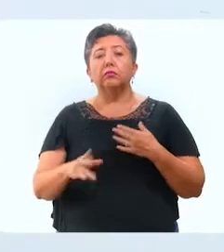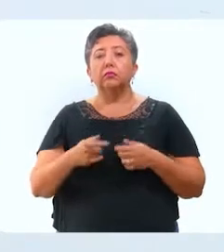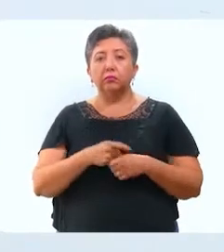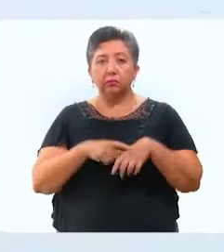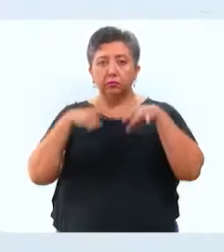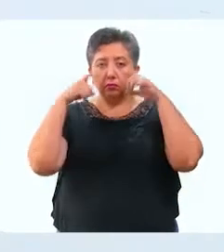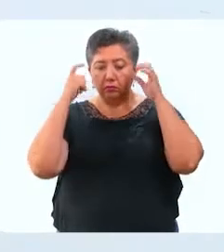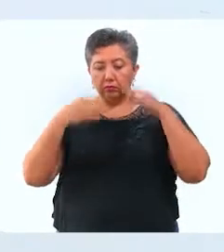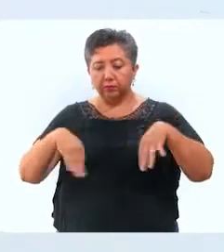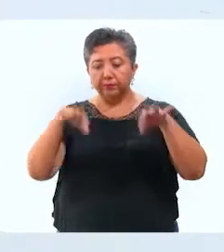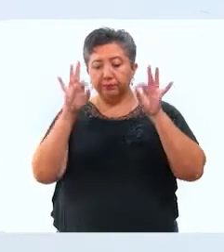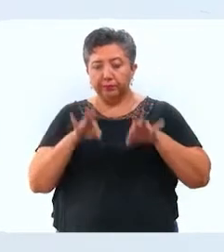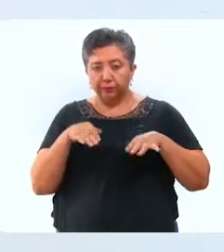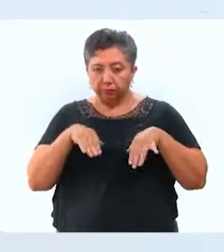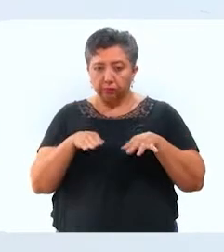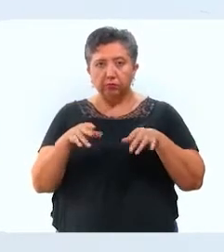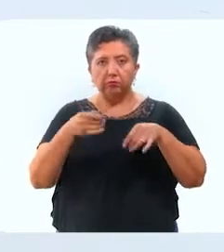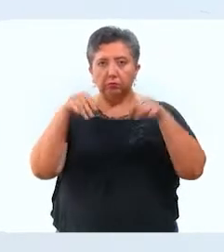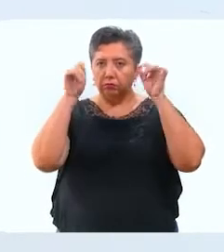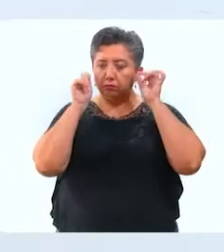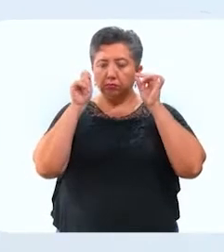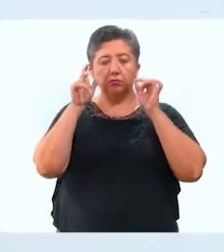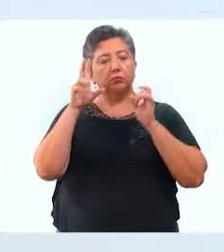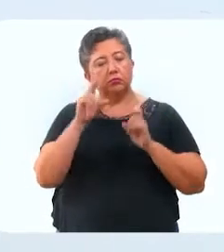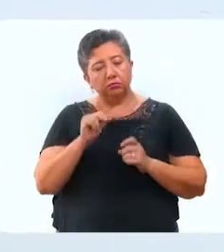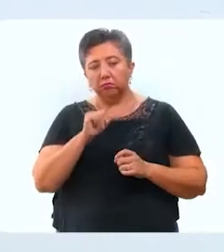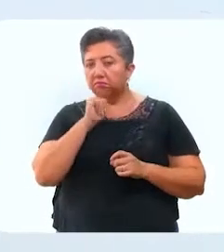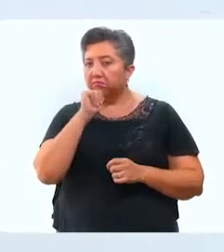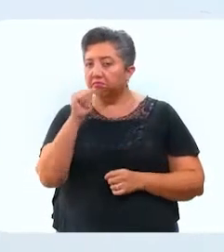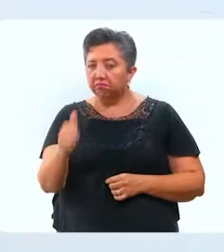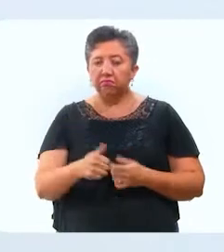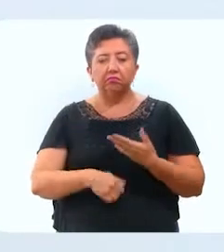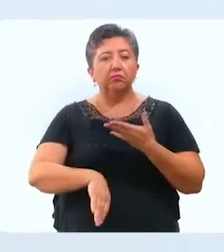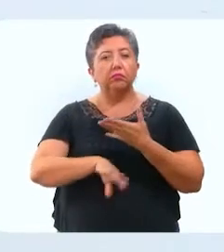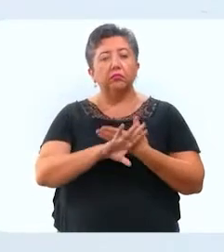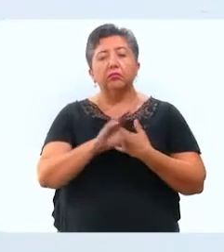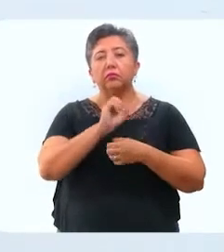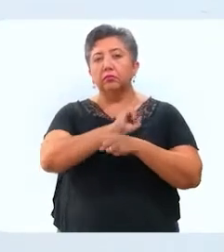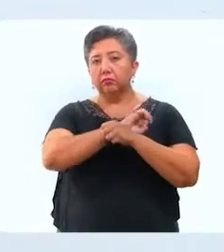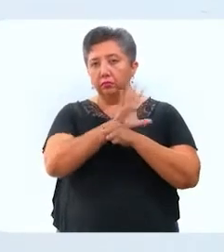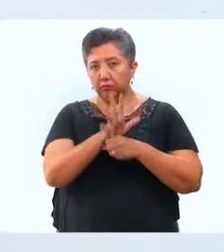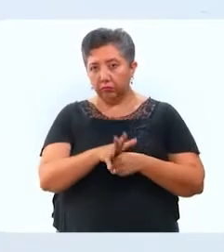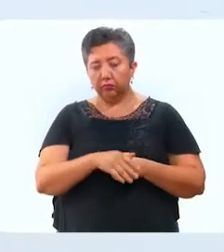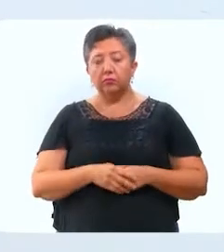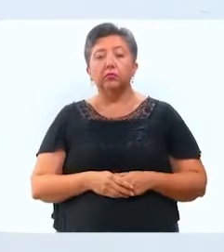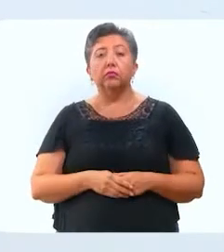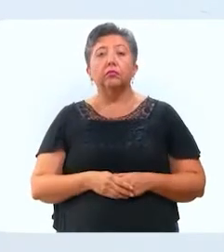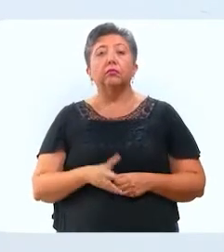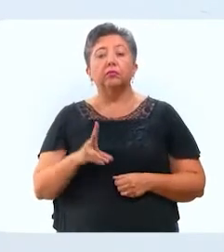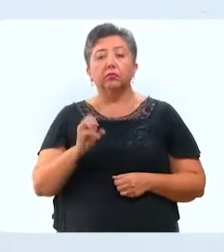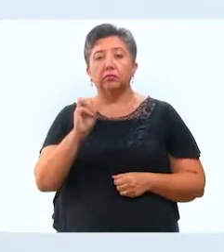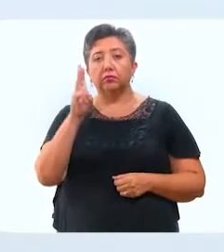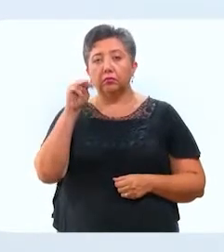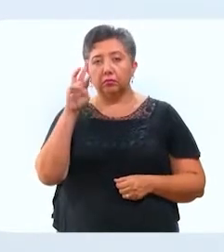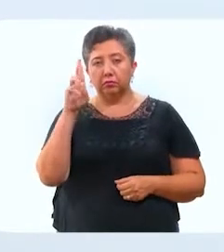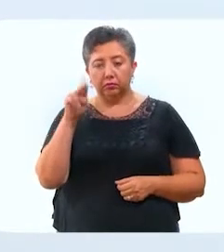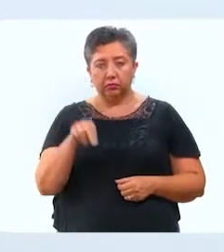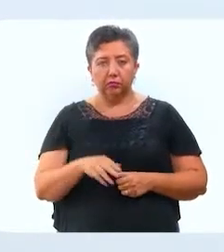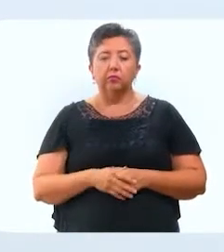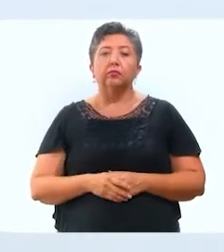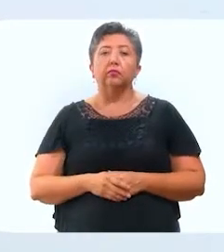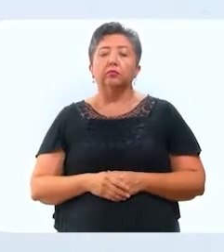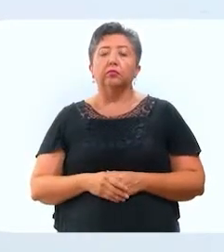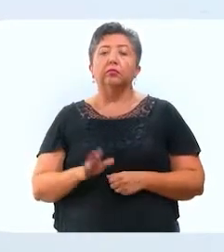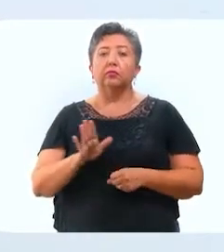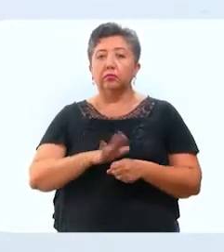cubrebocas de tela o pañoletas, ya que está descrito que no brinda ninguna protección contra el COVID, incluida la variante